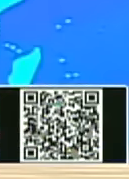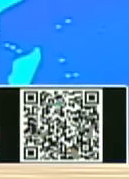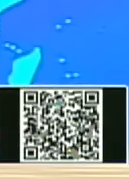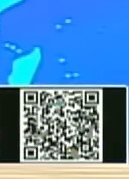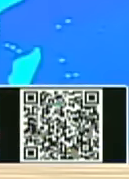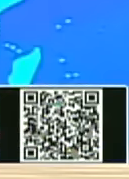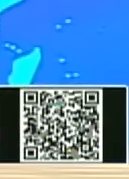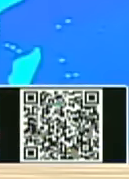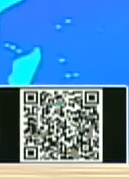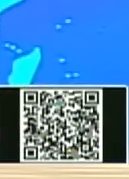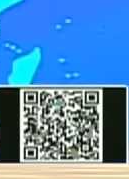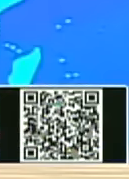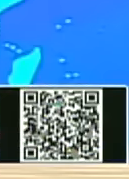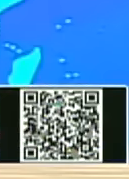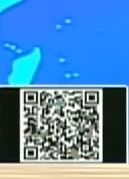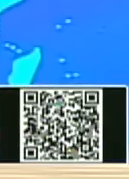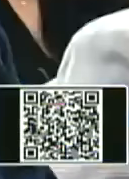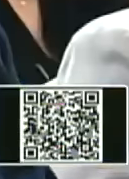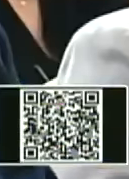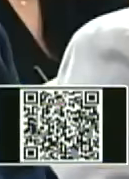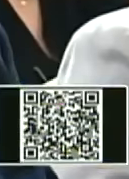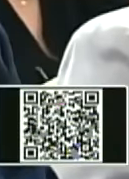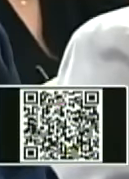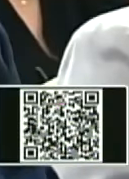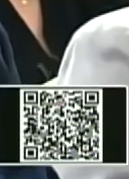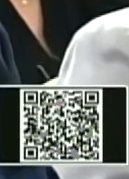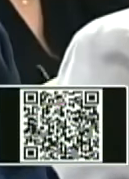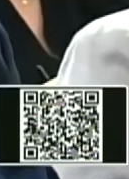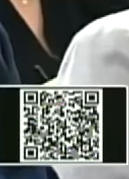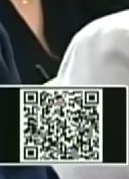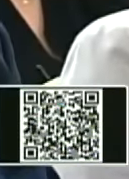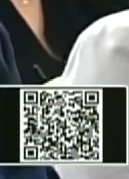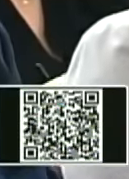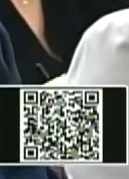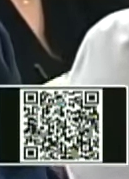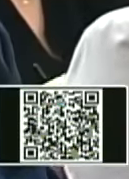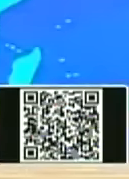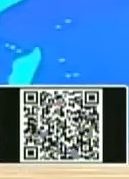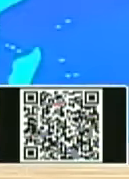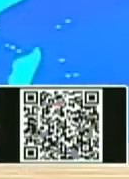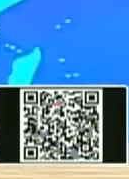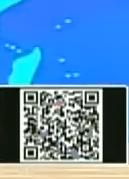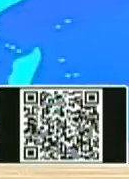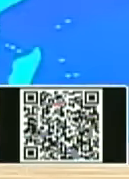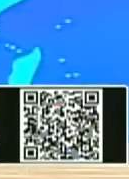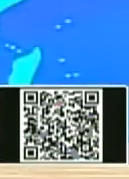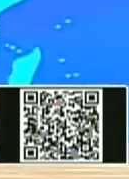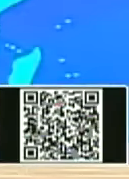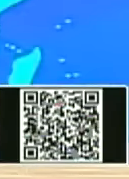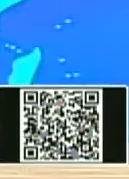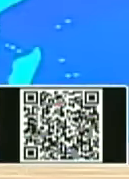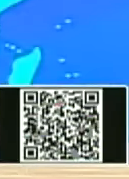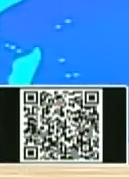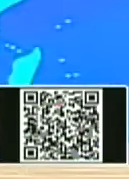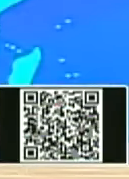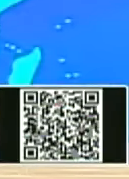Que fueron capturados, secuestrados en sus tierras donde vivían en paz con su